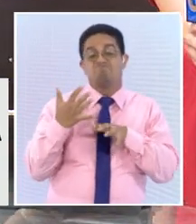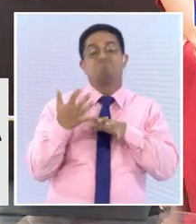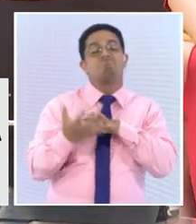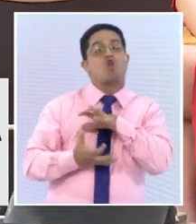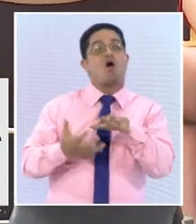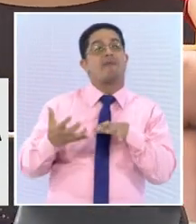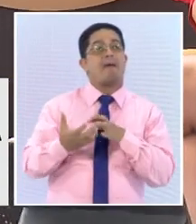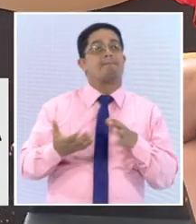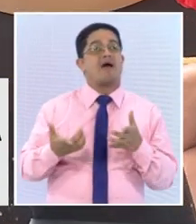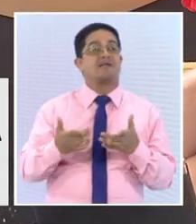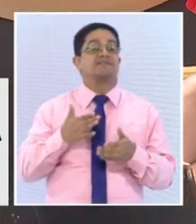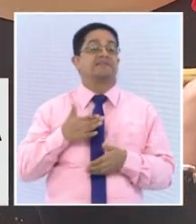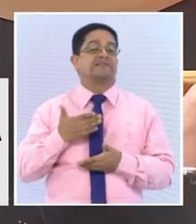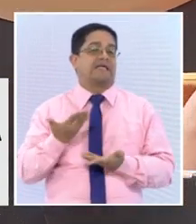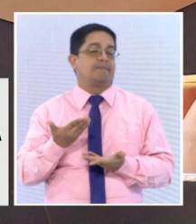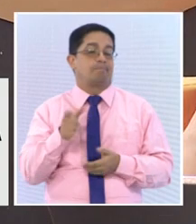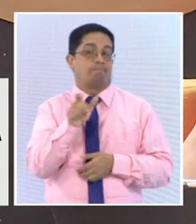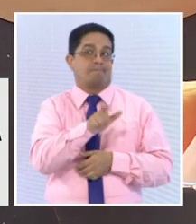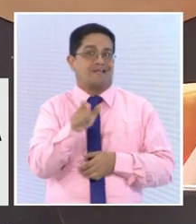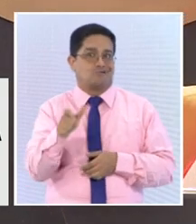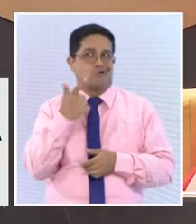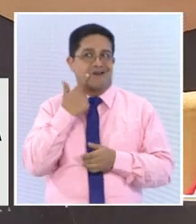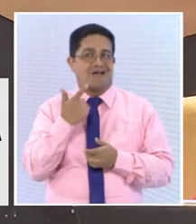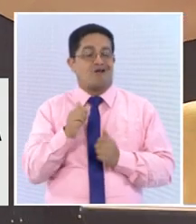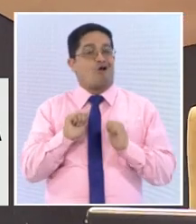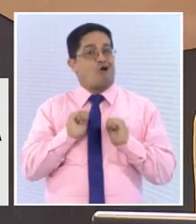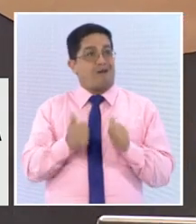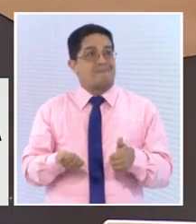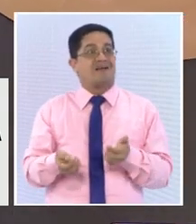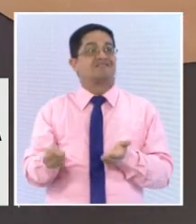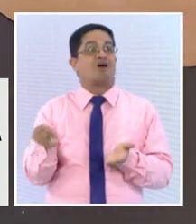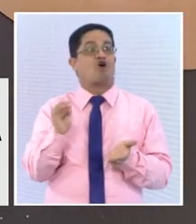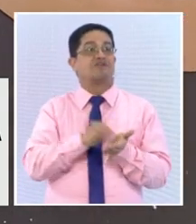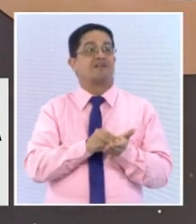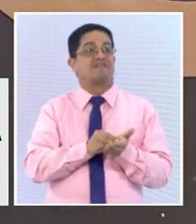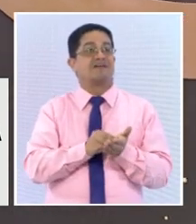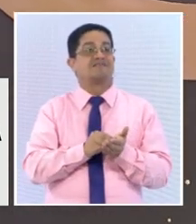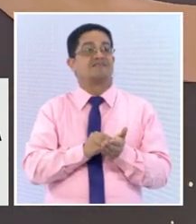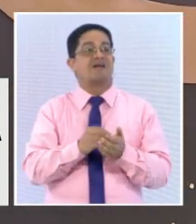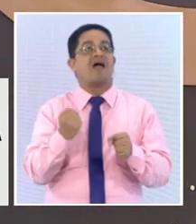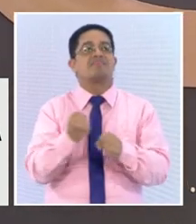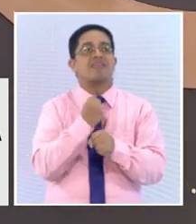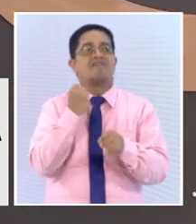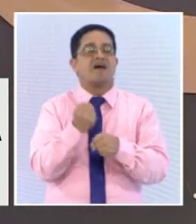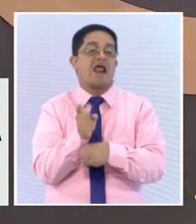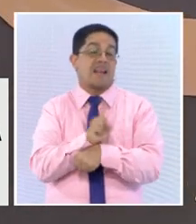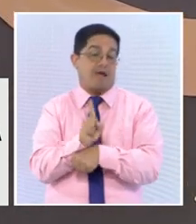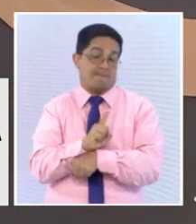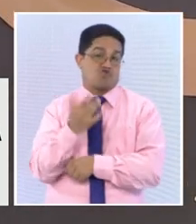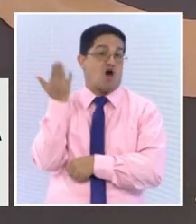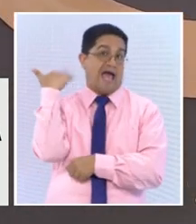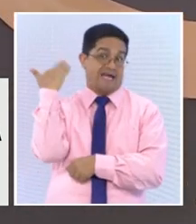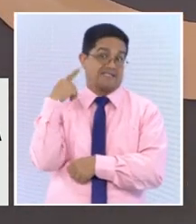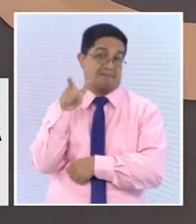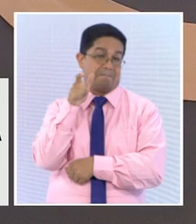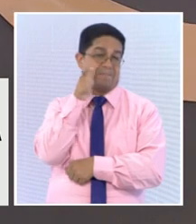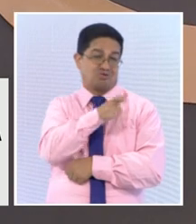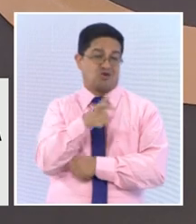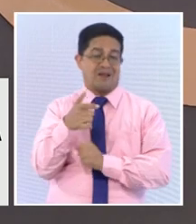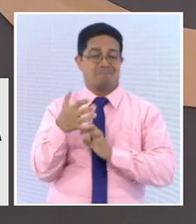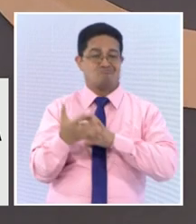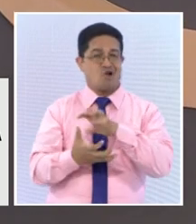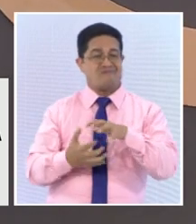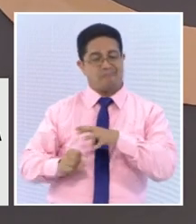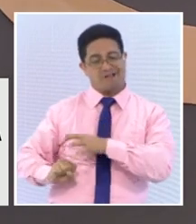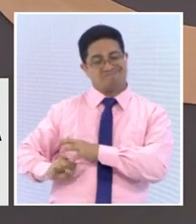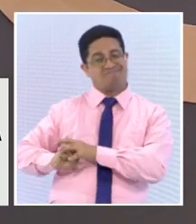se pueden tratar de forma que el paciente se reintegre más rápido a sus actividades. Antes, el paciente cuando tenía alguna lesión en la cadera o